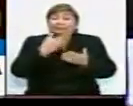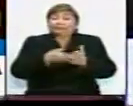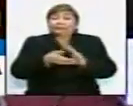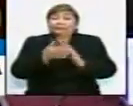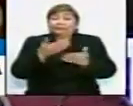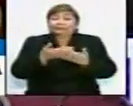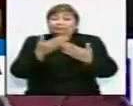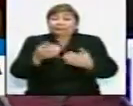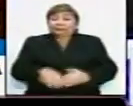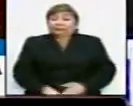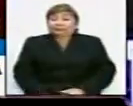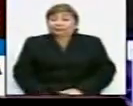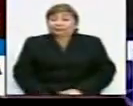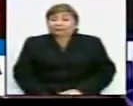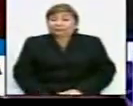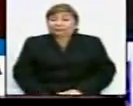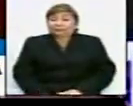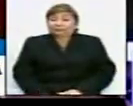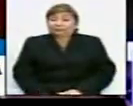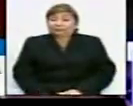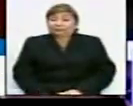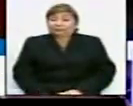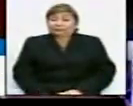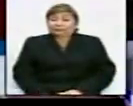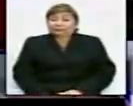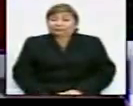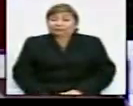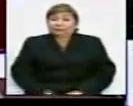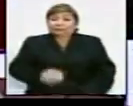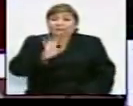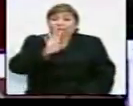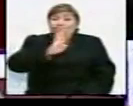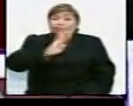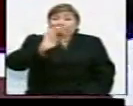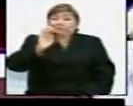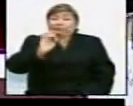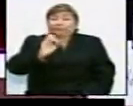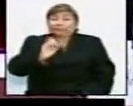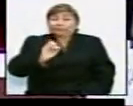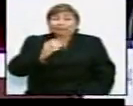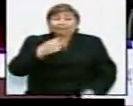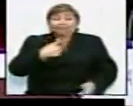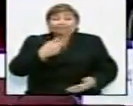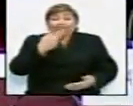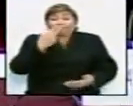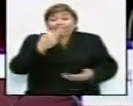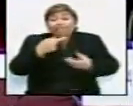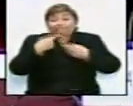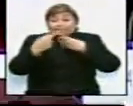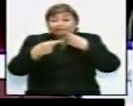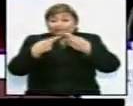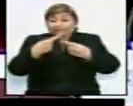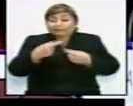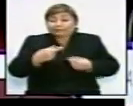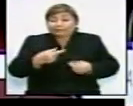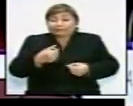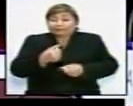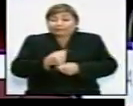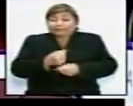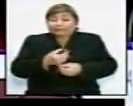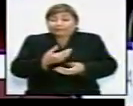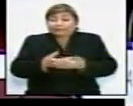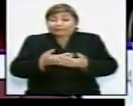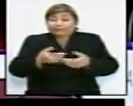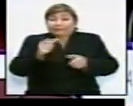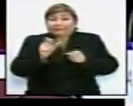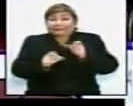Fiscal con un crecimiento de 3.4%. A raíz de nuestros comentarios, en el sentido de que las